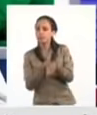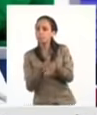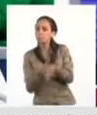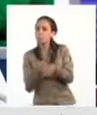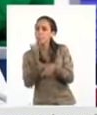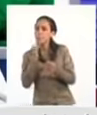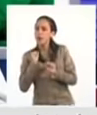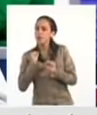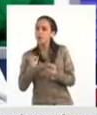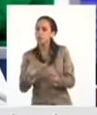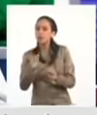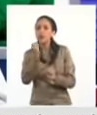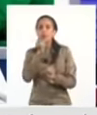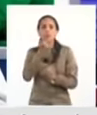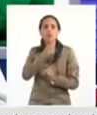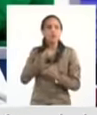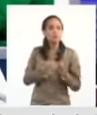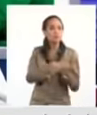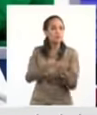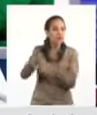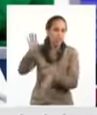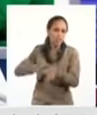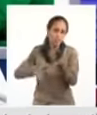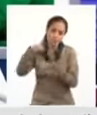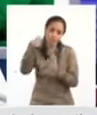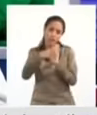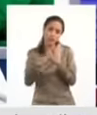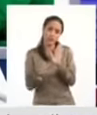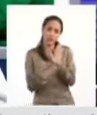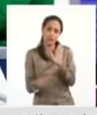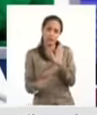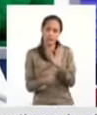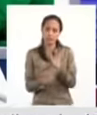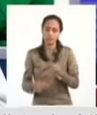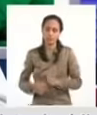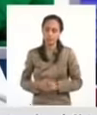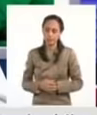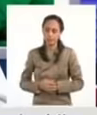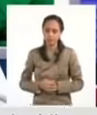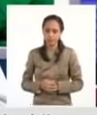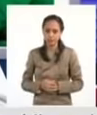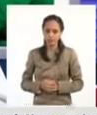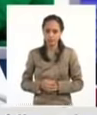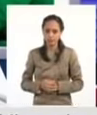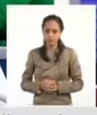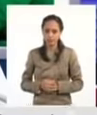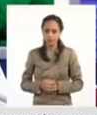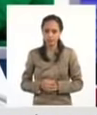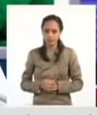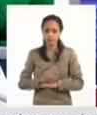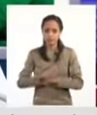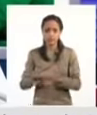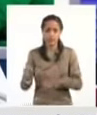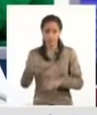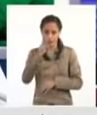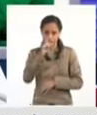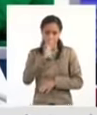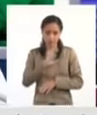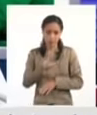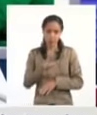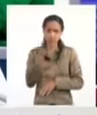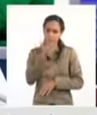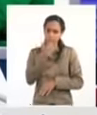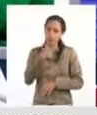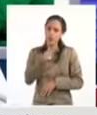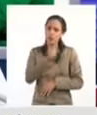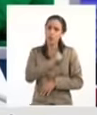esto se presente de esta manera. Finalmente, y me disculpa Gisela que no lo había dicho, yo quería